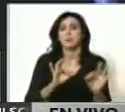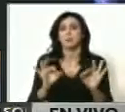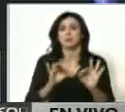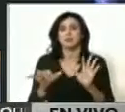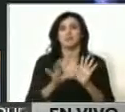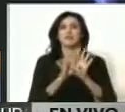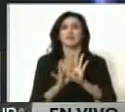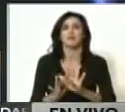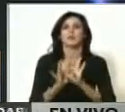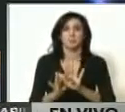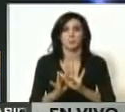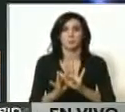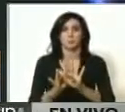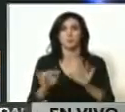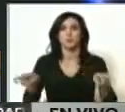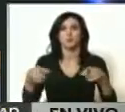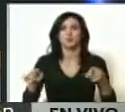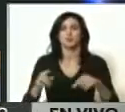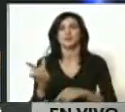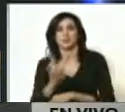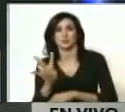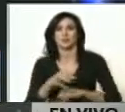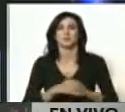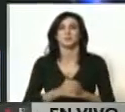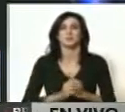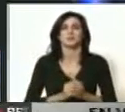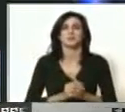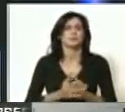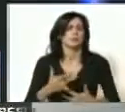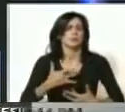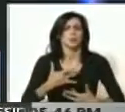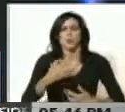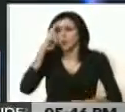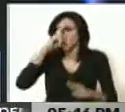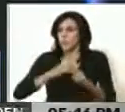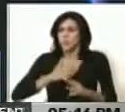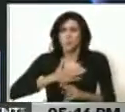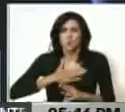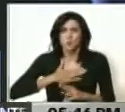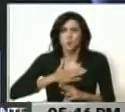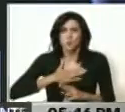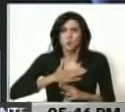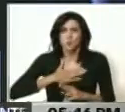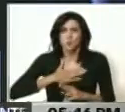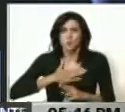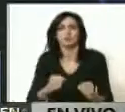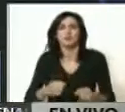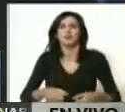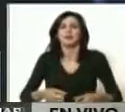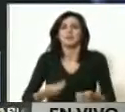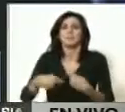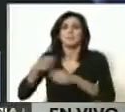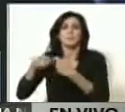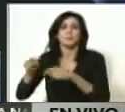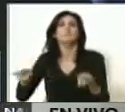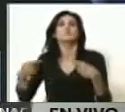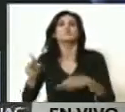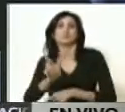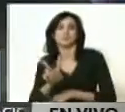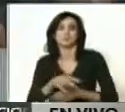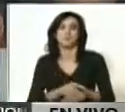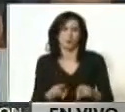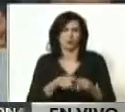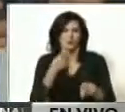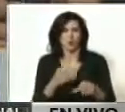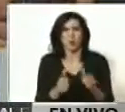placer enorme, un honor inmenso tener la oportunidad de participar en esta iniciativa de la música. Como mencionó él hace un